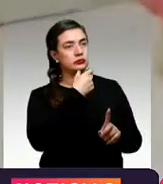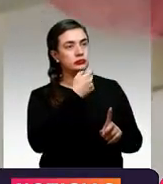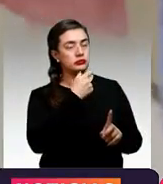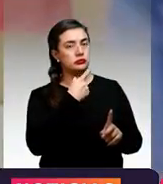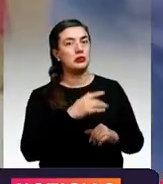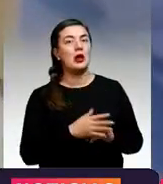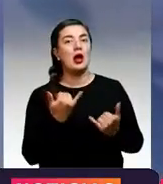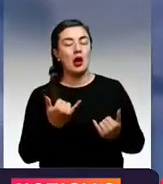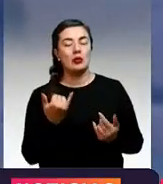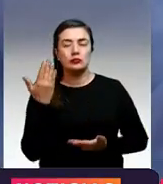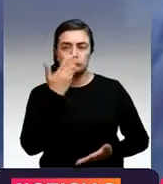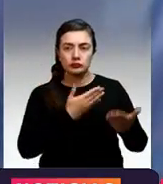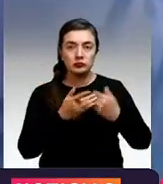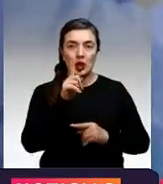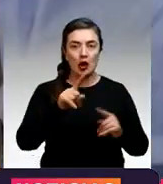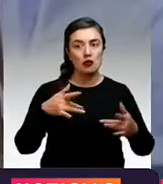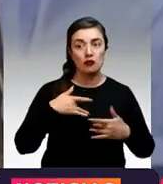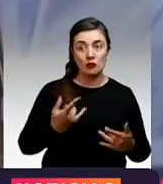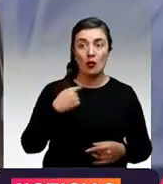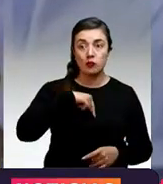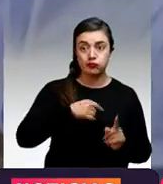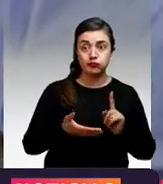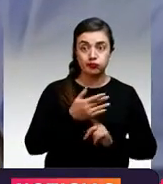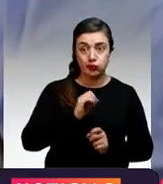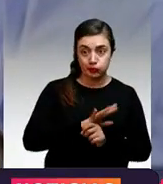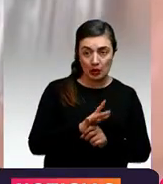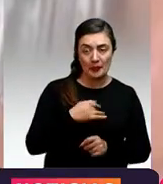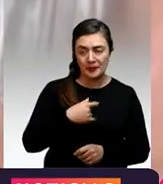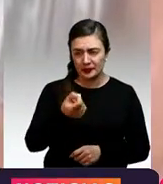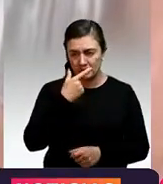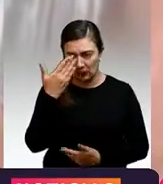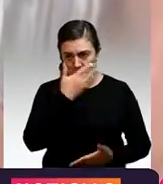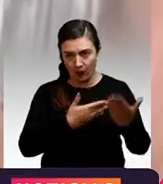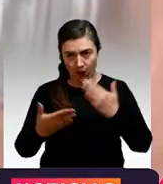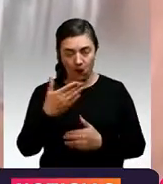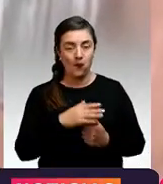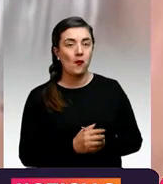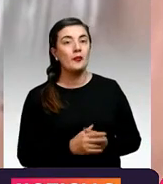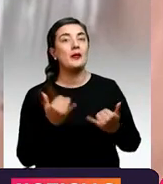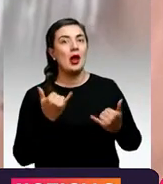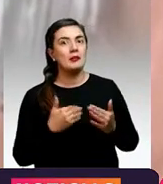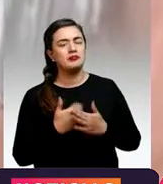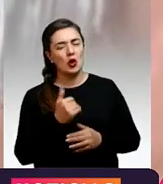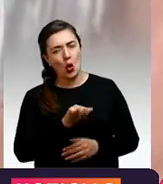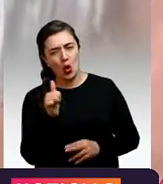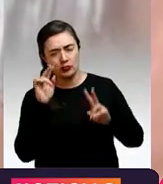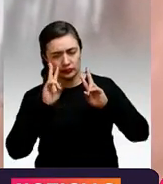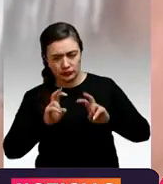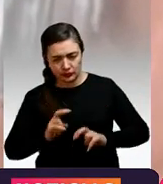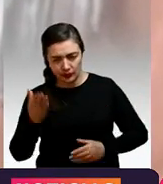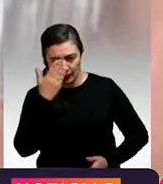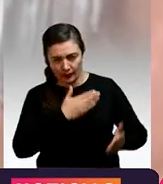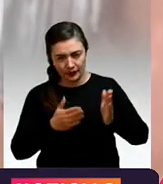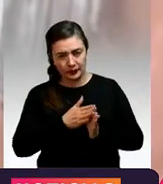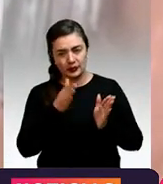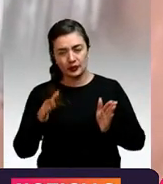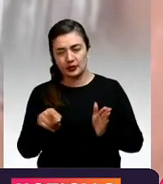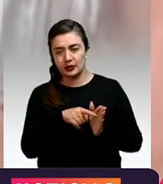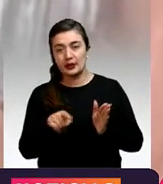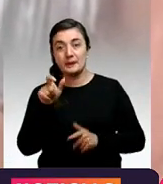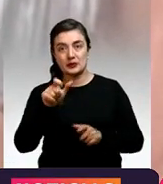a ser probado en voluntarios que ya desarrollaron el virus. Y ahora comenzamos un estudio de fase 2 en pacientes con